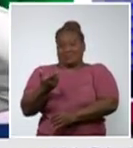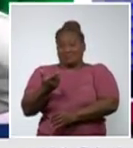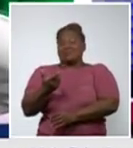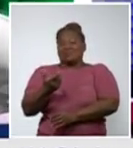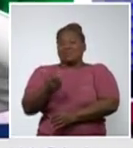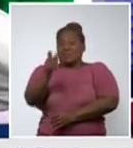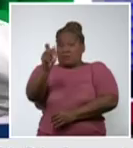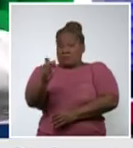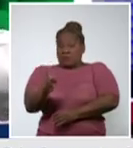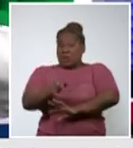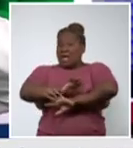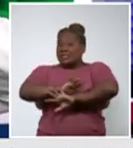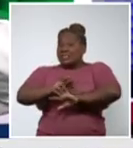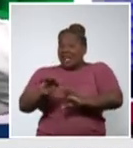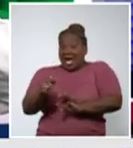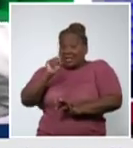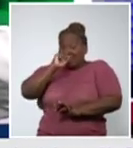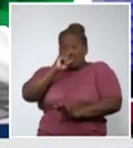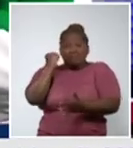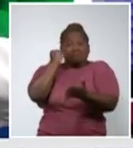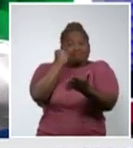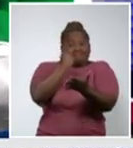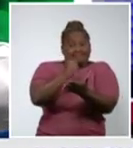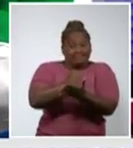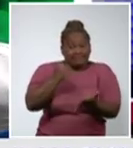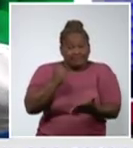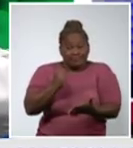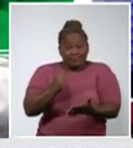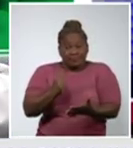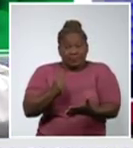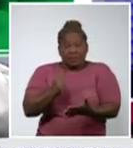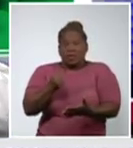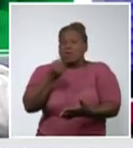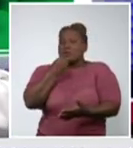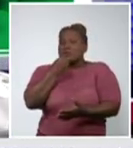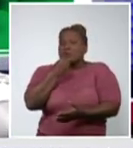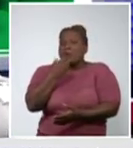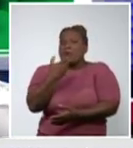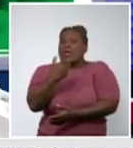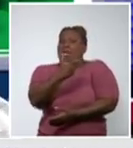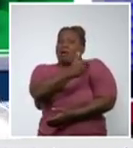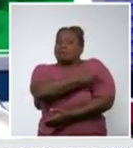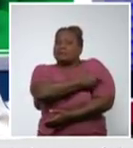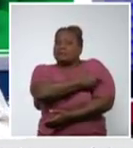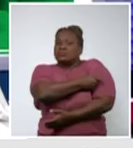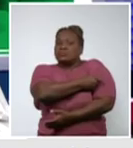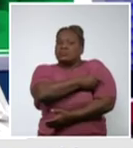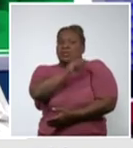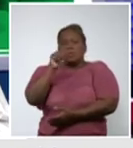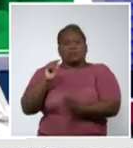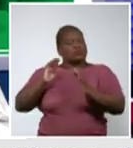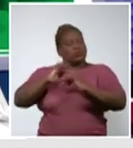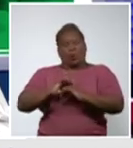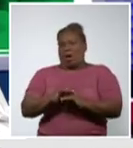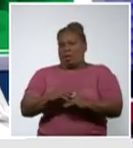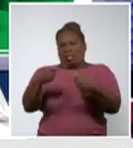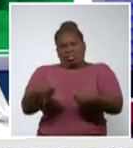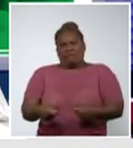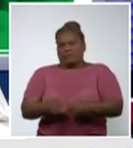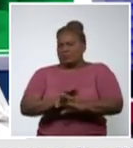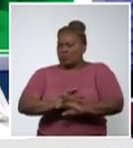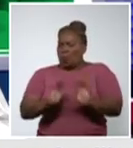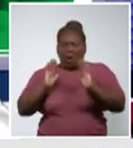que ya termine, que se apruebe, pues no se le pueda administrar con tatuaje, no es esa la definición.